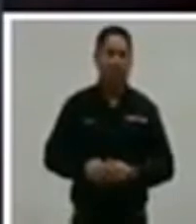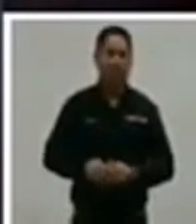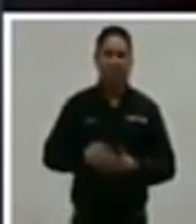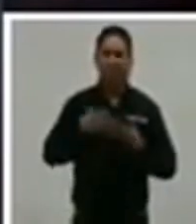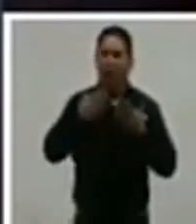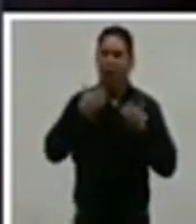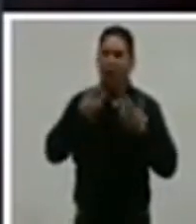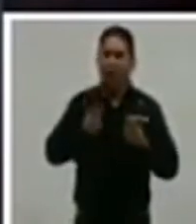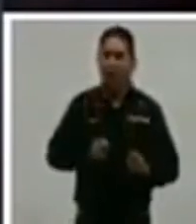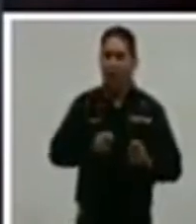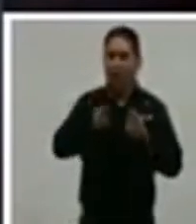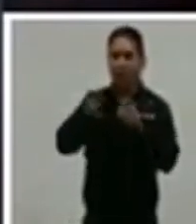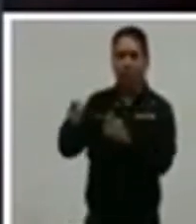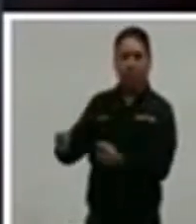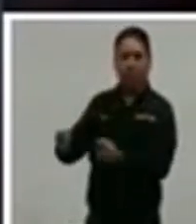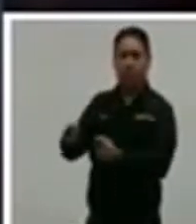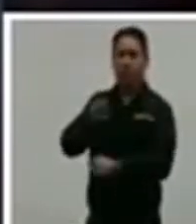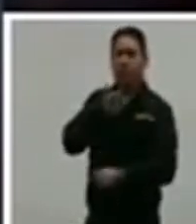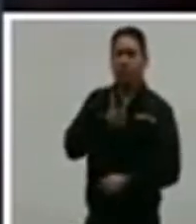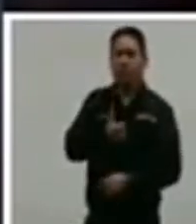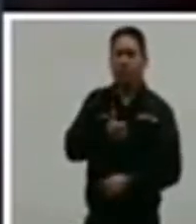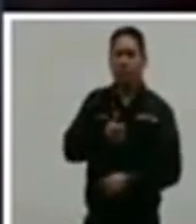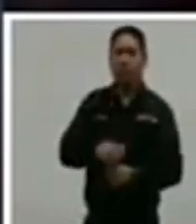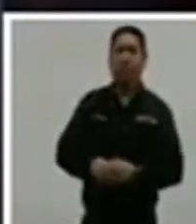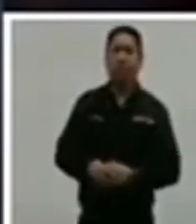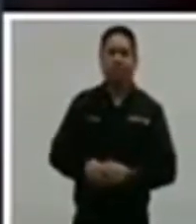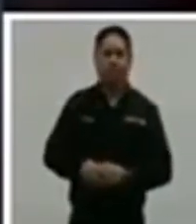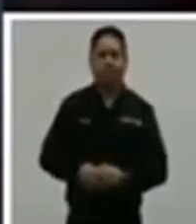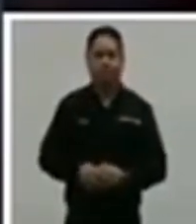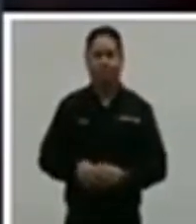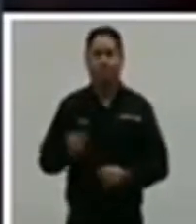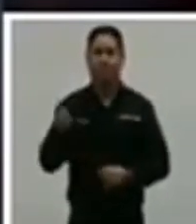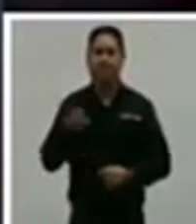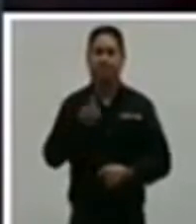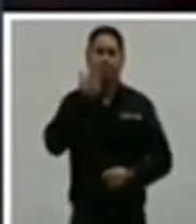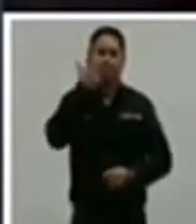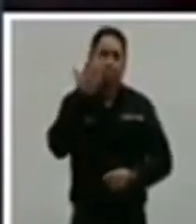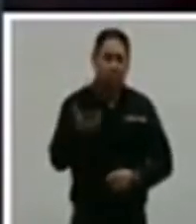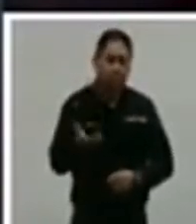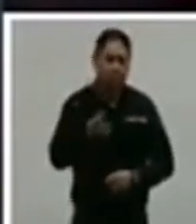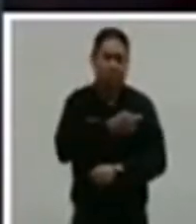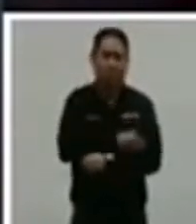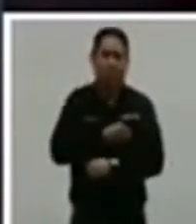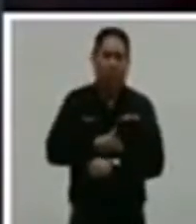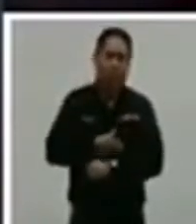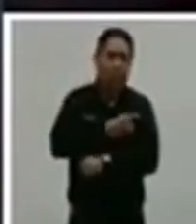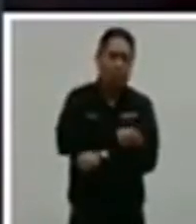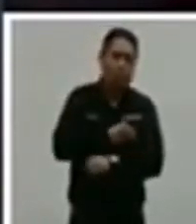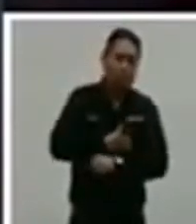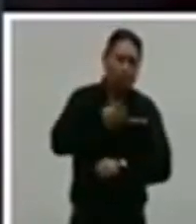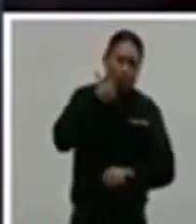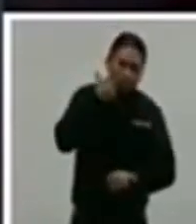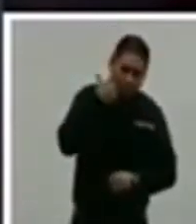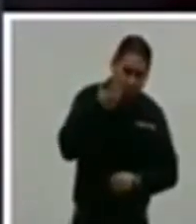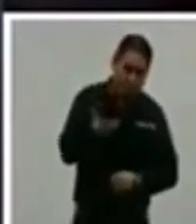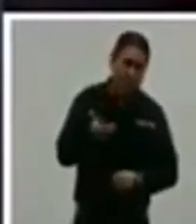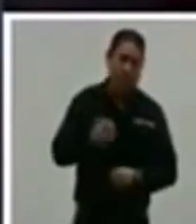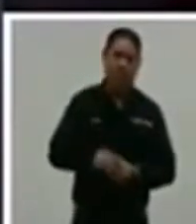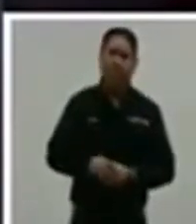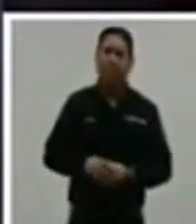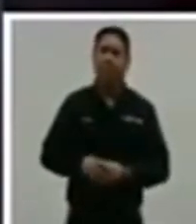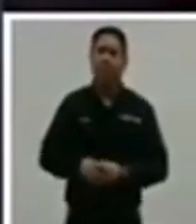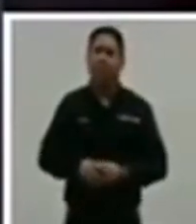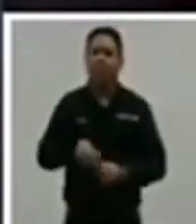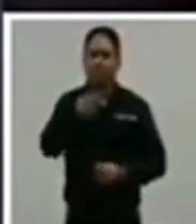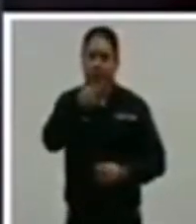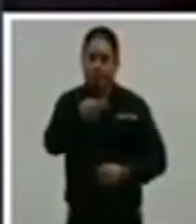su cuenta pública. Me pongo a las órdenes en el momento que cualquier compañera o compañero desee tener el nombre, porque ahorita